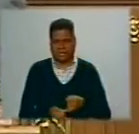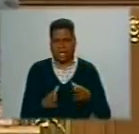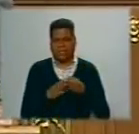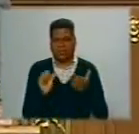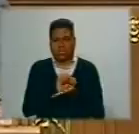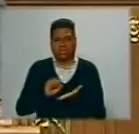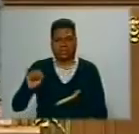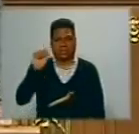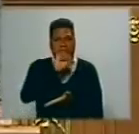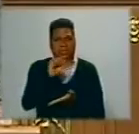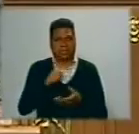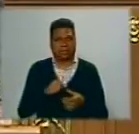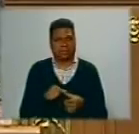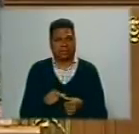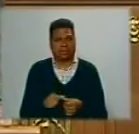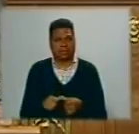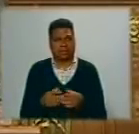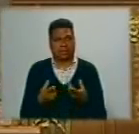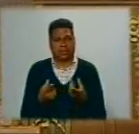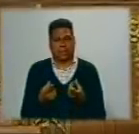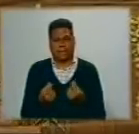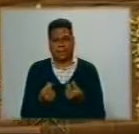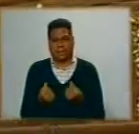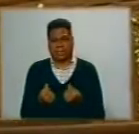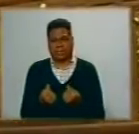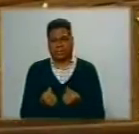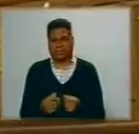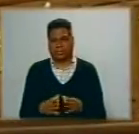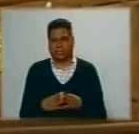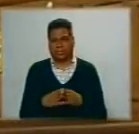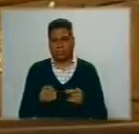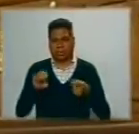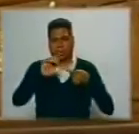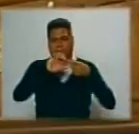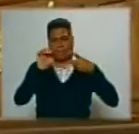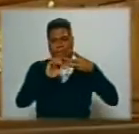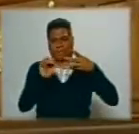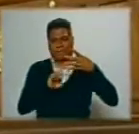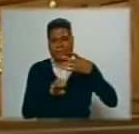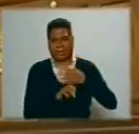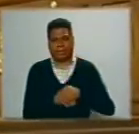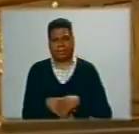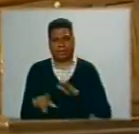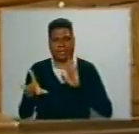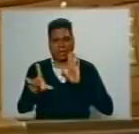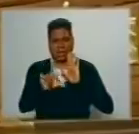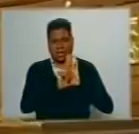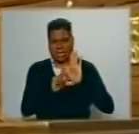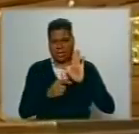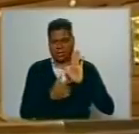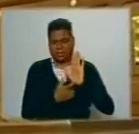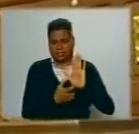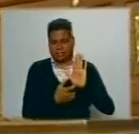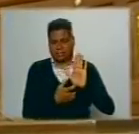de fijación, tratamiento de los precios y otros elementos, esta ley